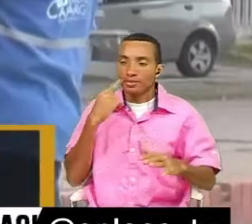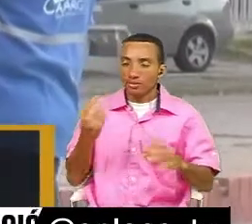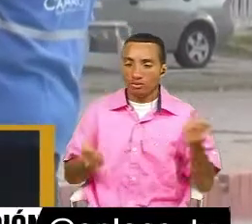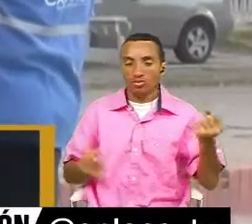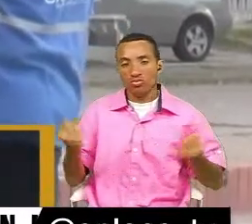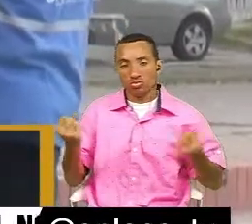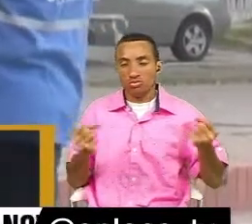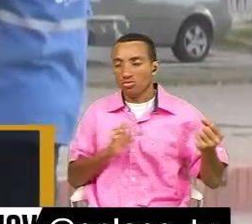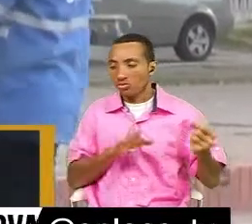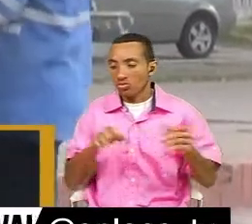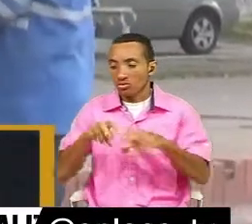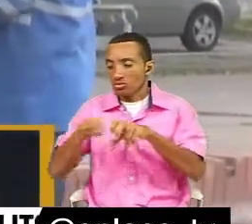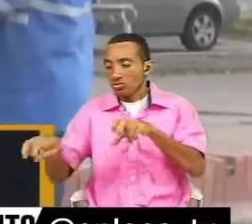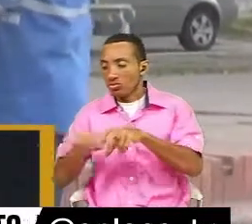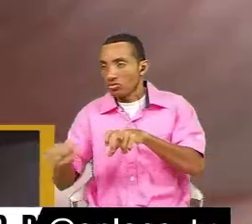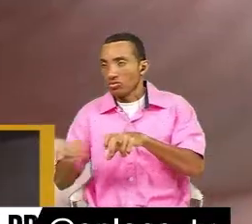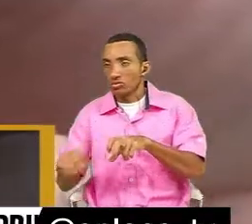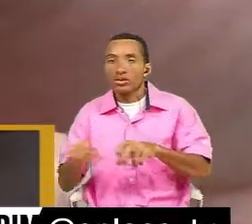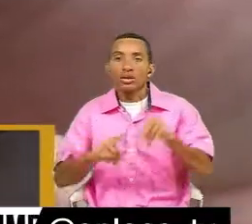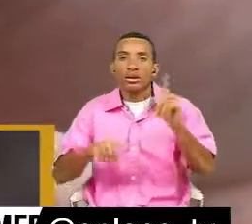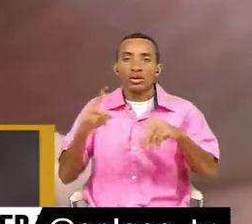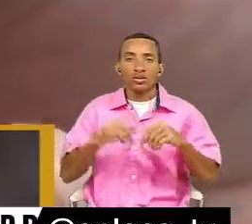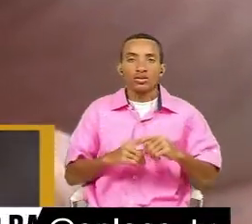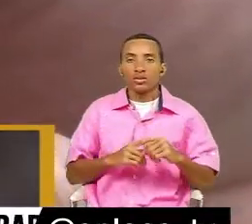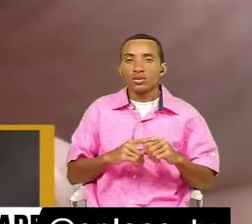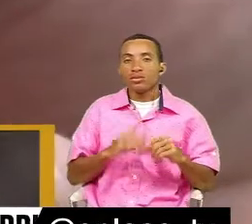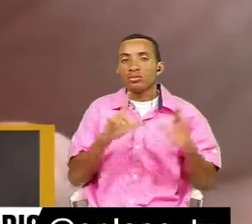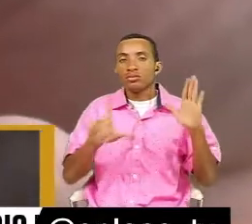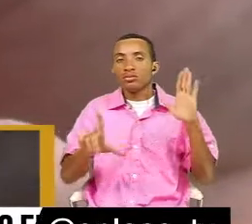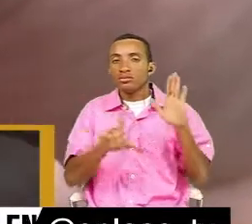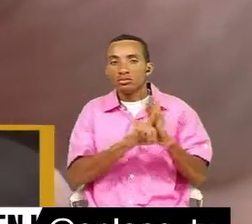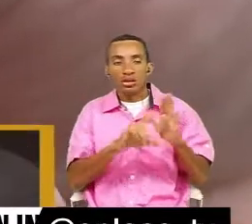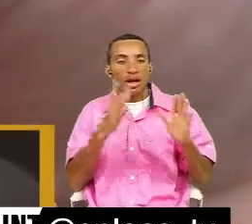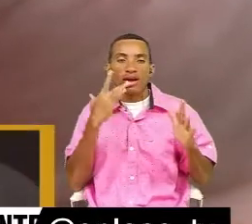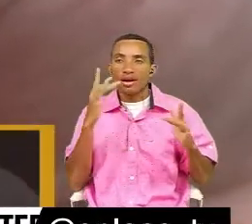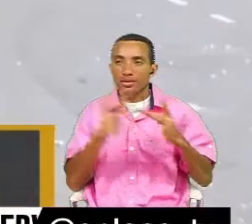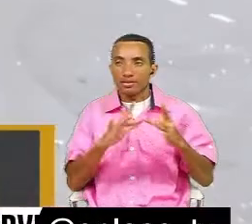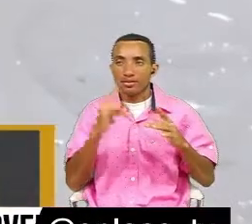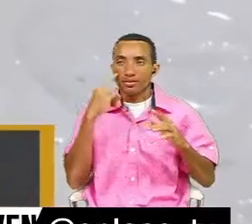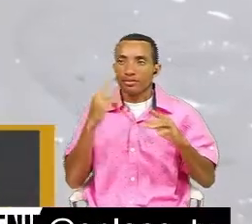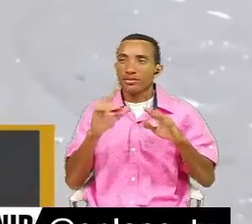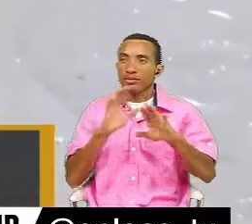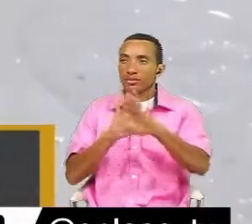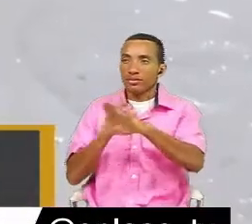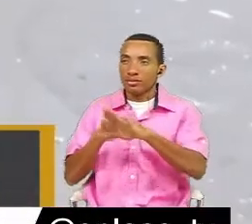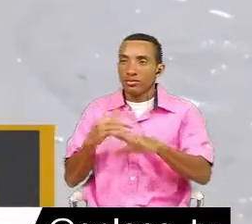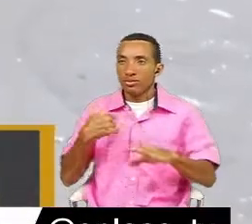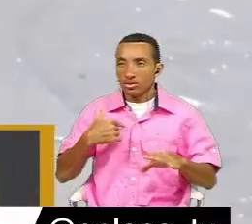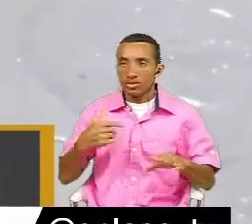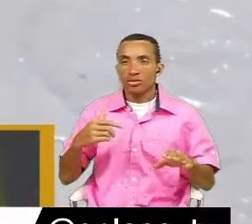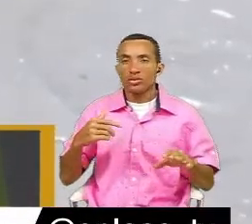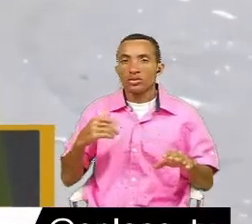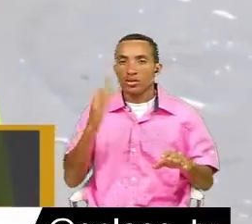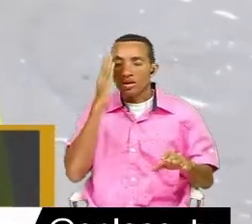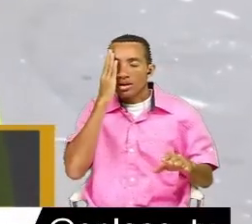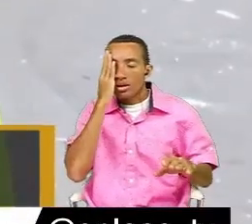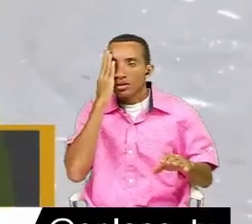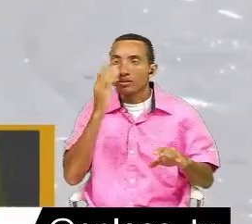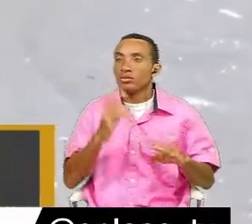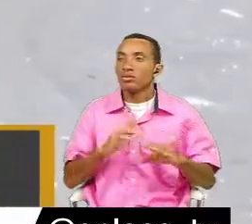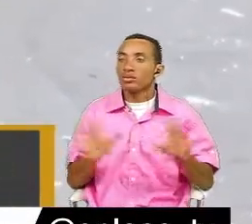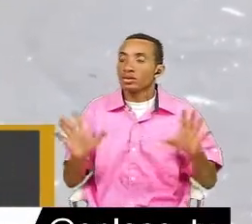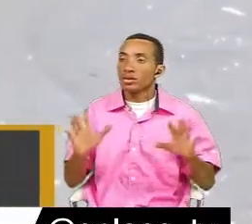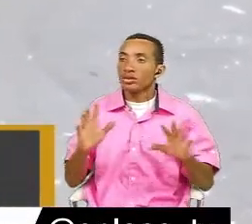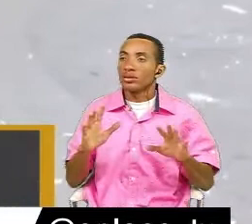pasajeros. Los transportadores informales que se ubican en el sector exponen la denuncia. Somos transportadores informales y acá se presenta